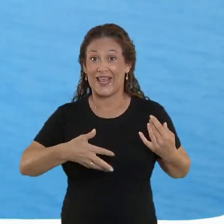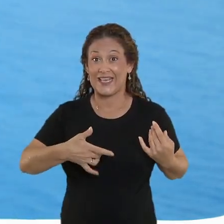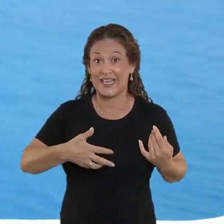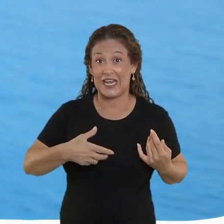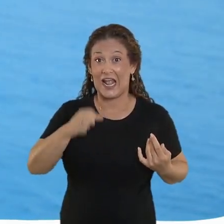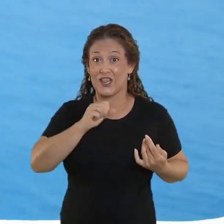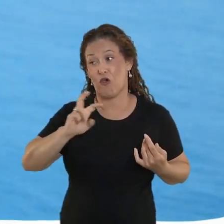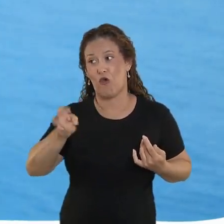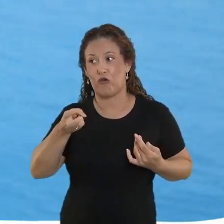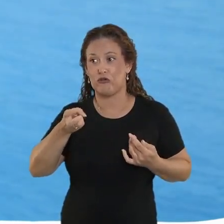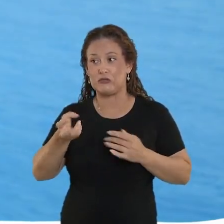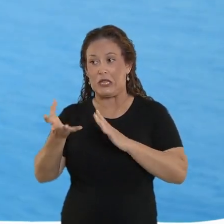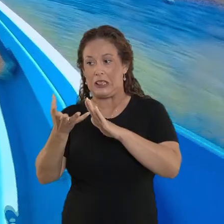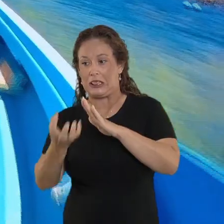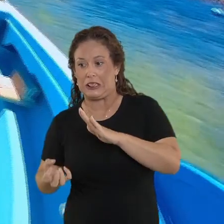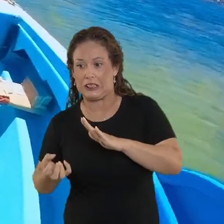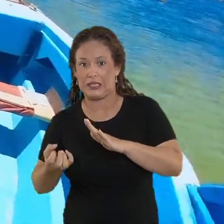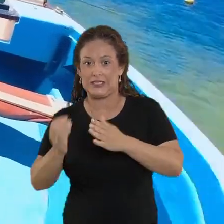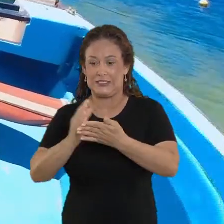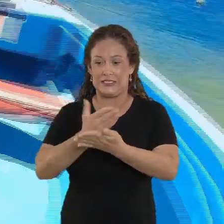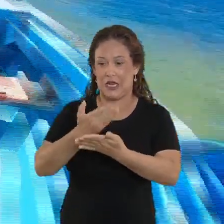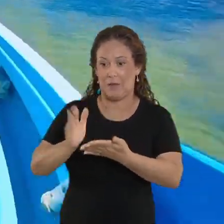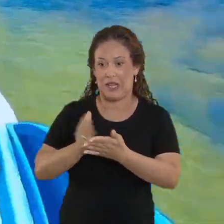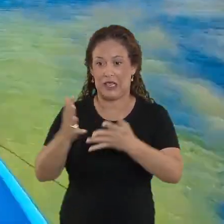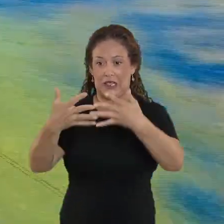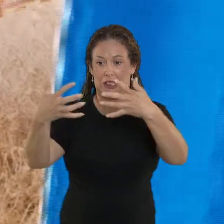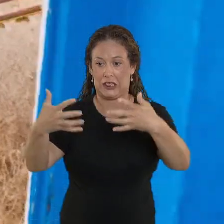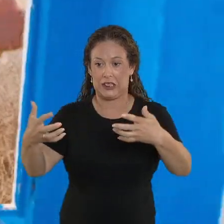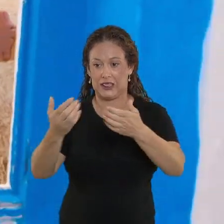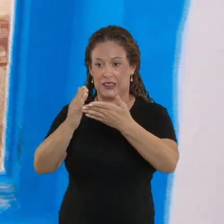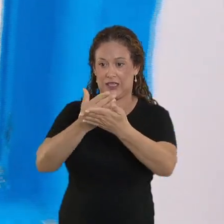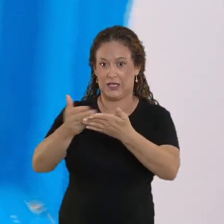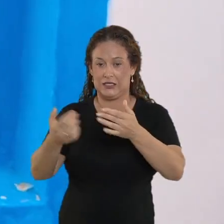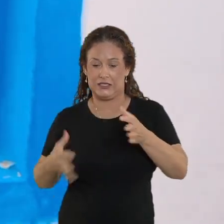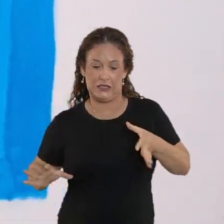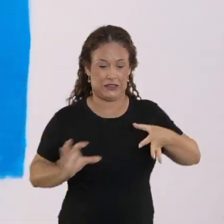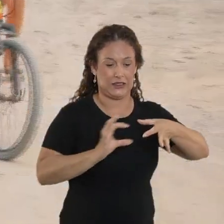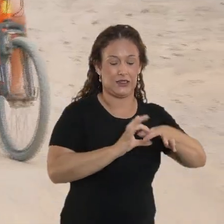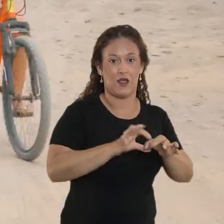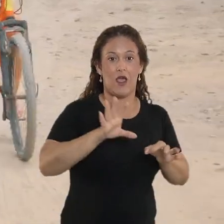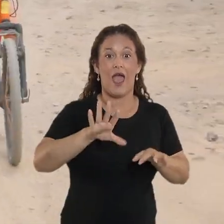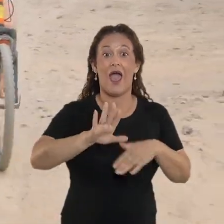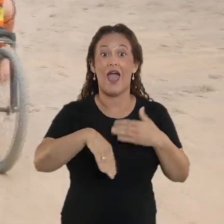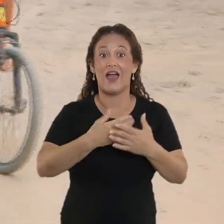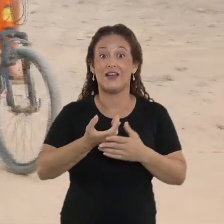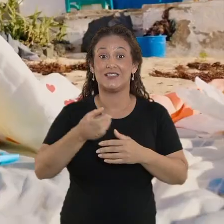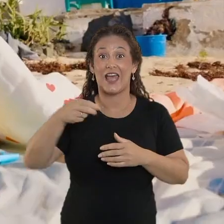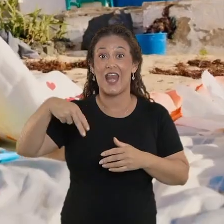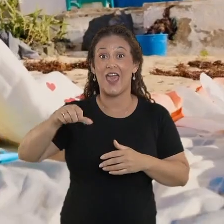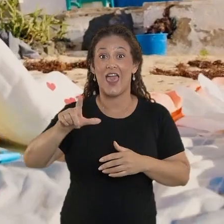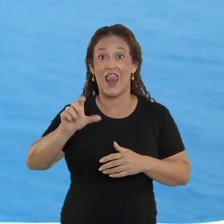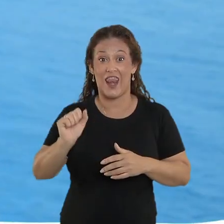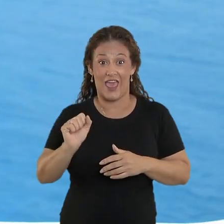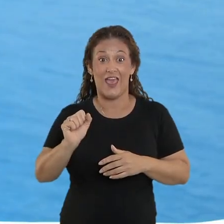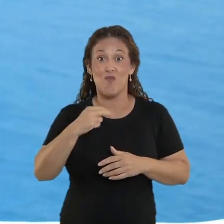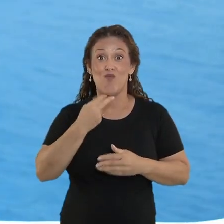La guitarra se la cogí de otro tema, que separé el beat de la armonía y se lo incrusté. Y podemos oír hasta la